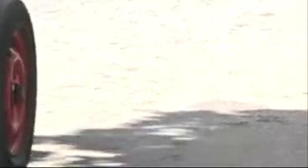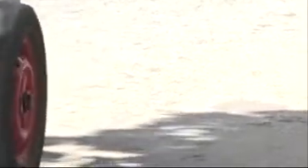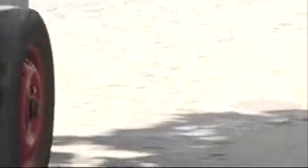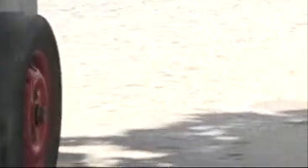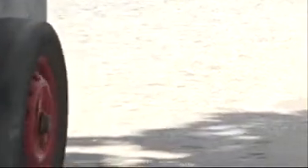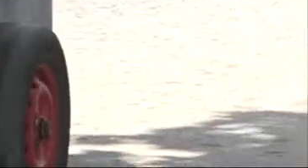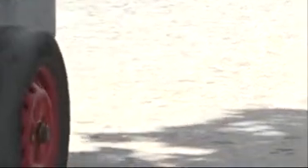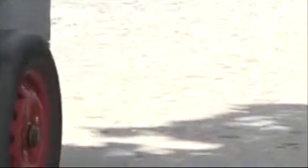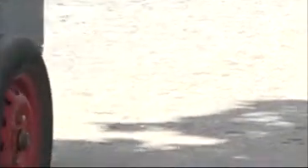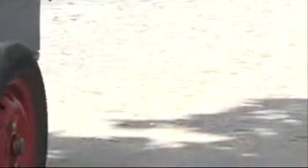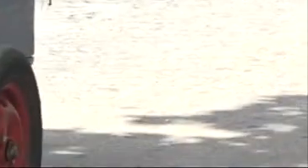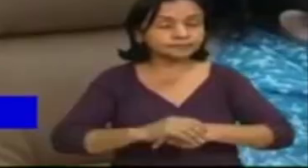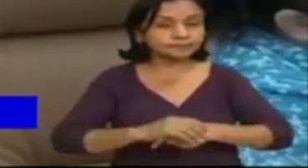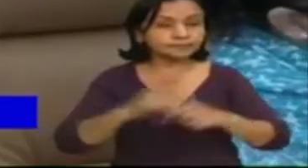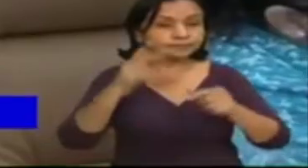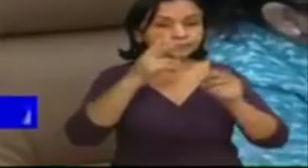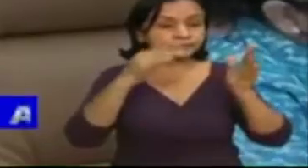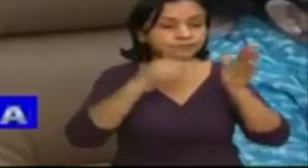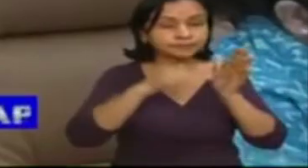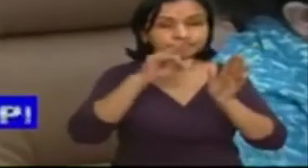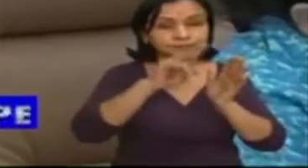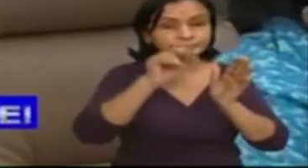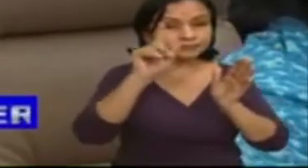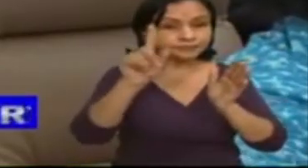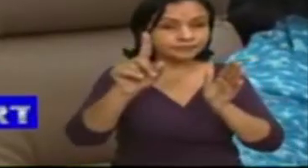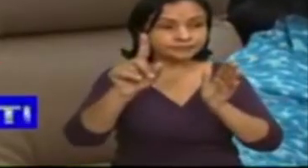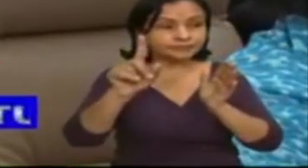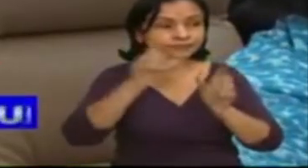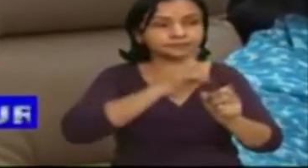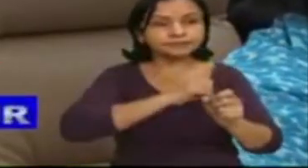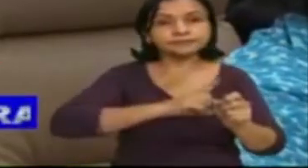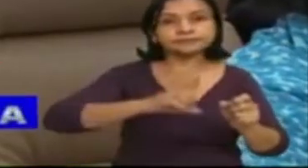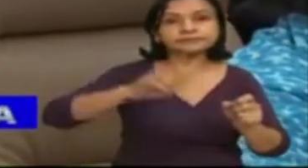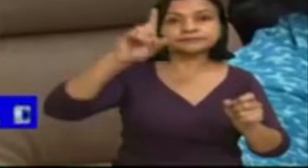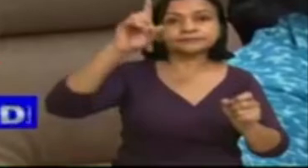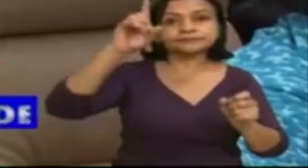proyectado del 2021 y que